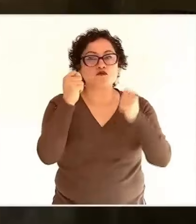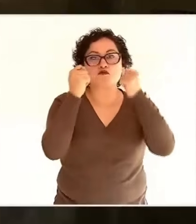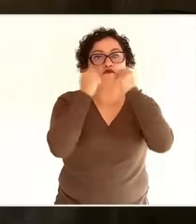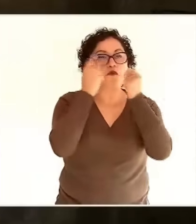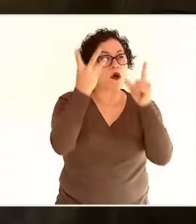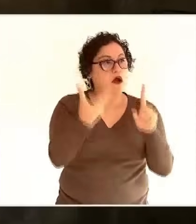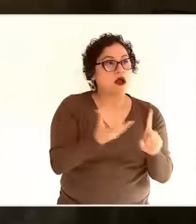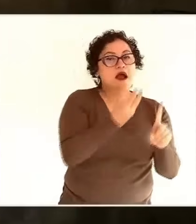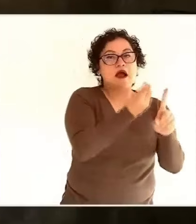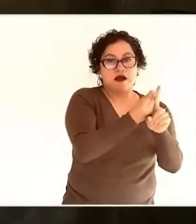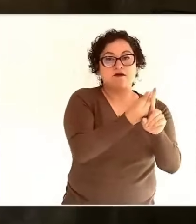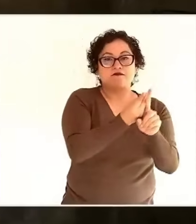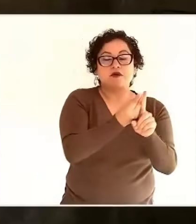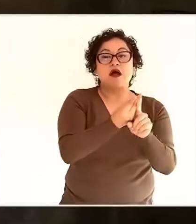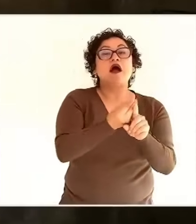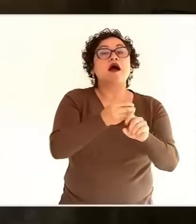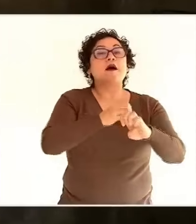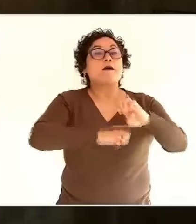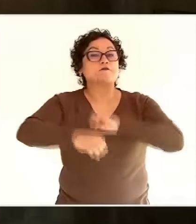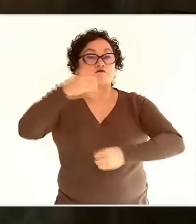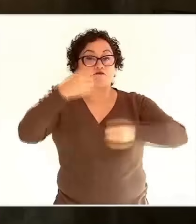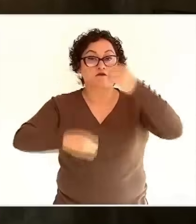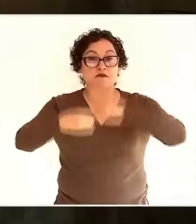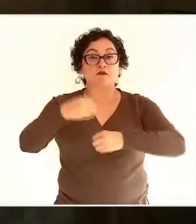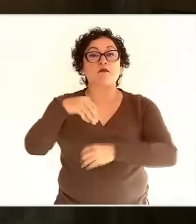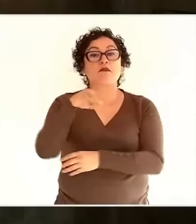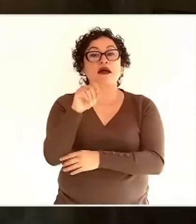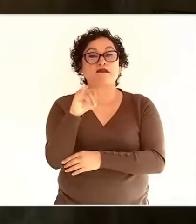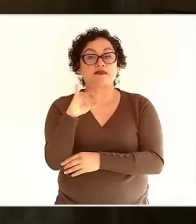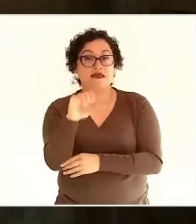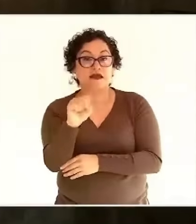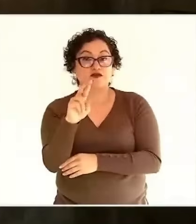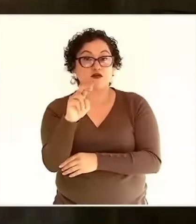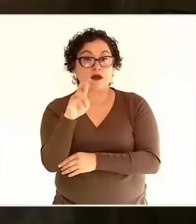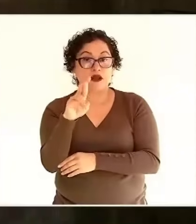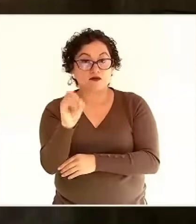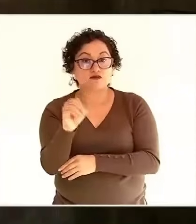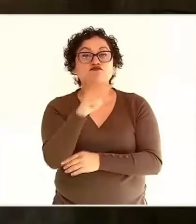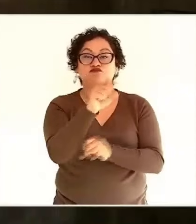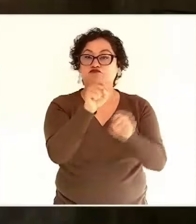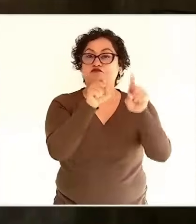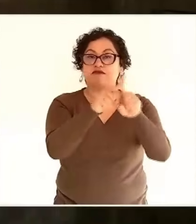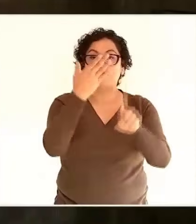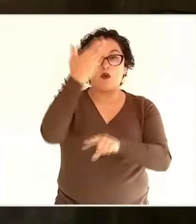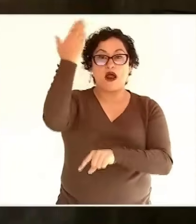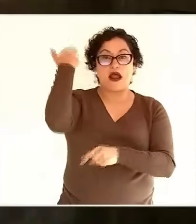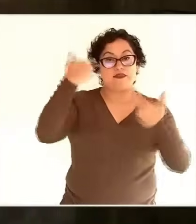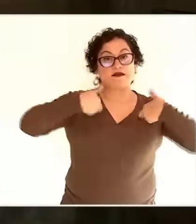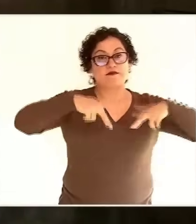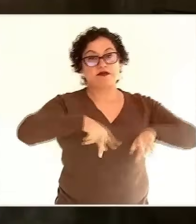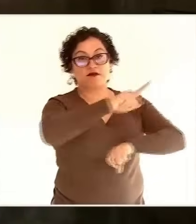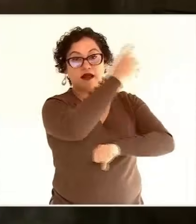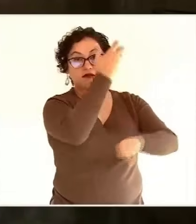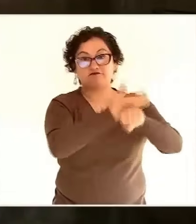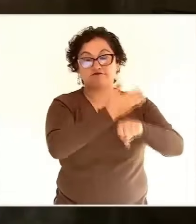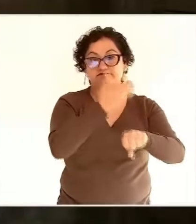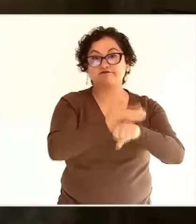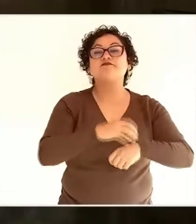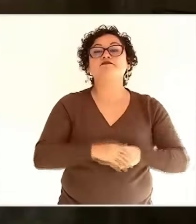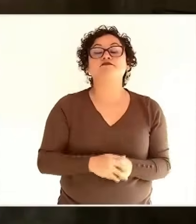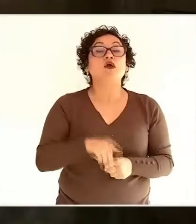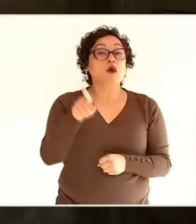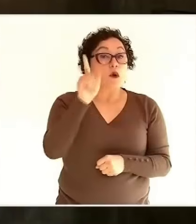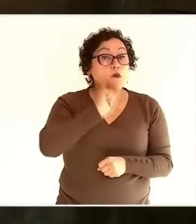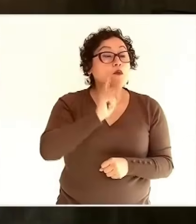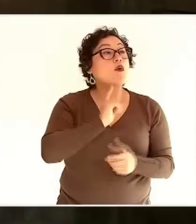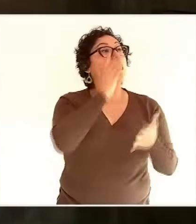ministro Matías Romero, representante del gobierno legítimo de México. En Washington, Margarita Maza asistió a